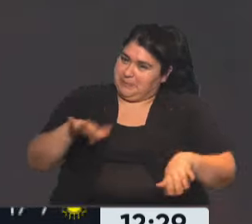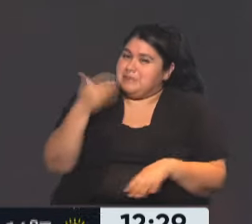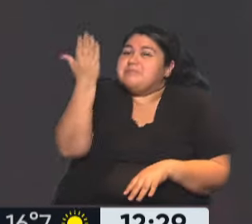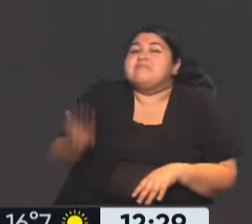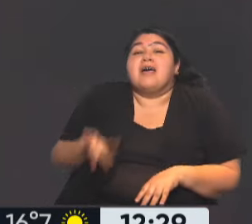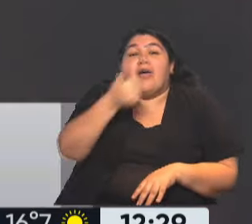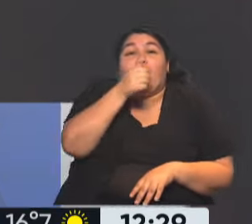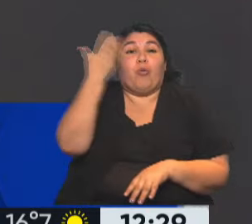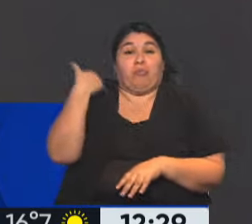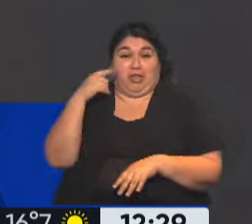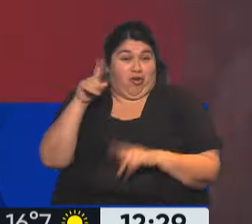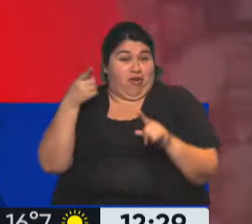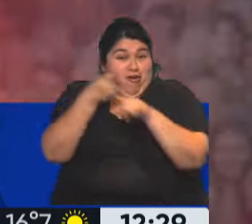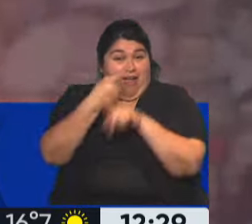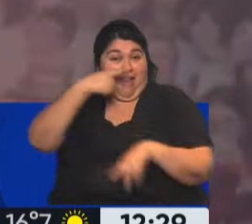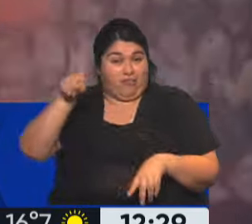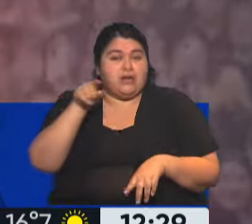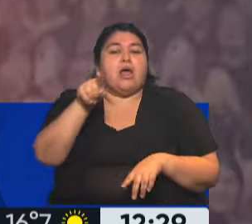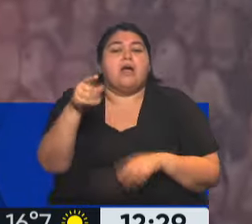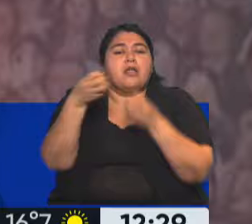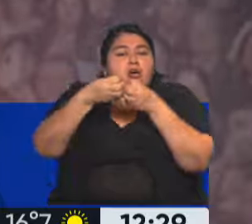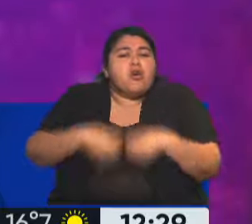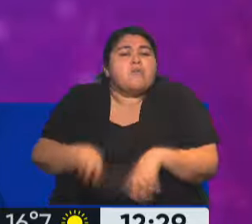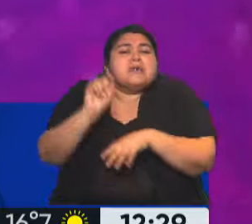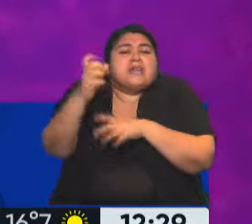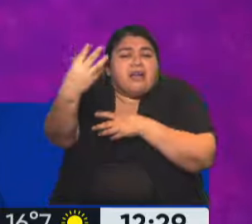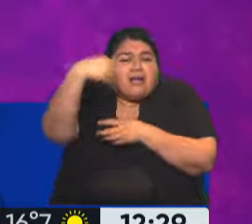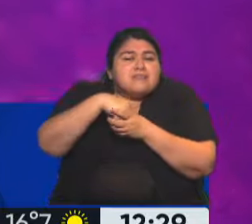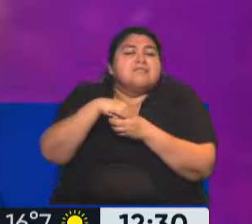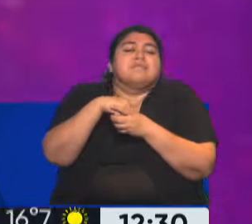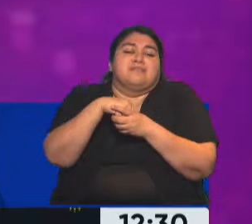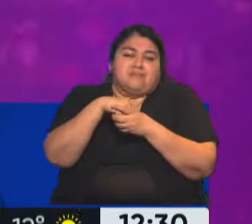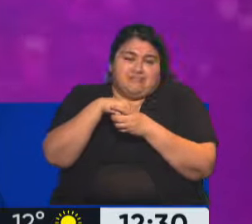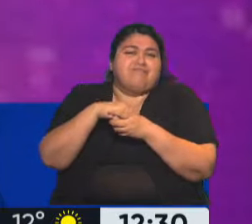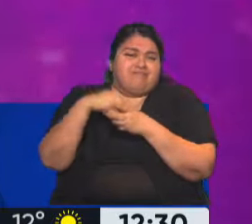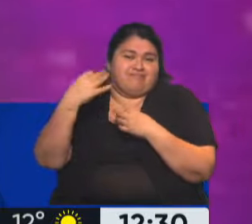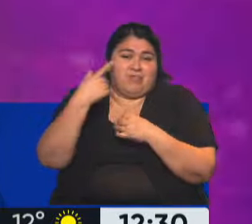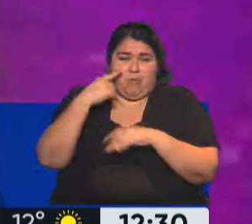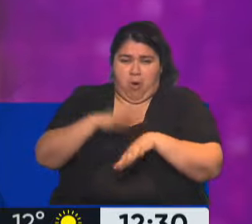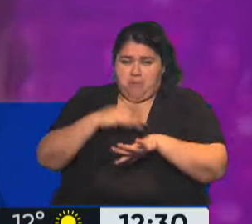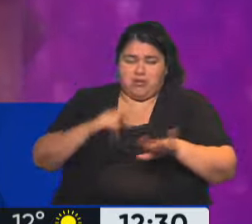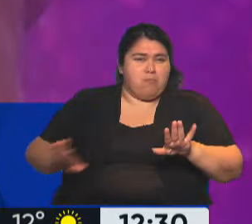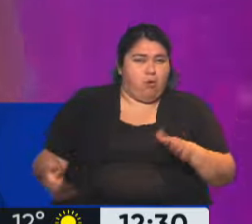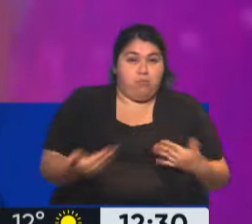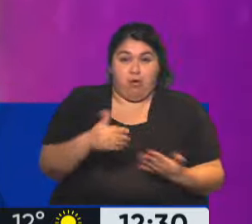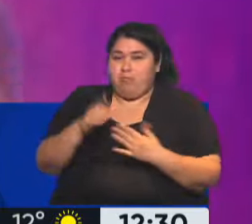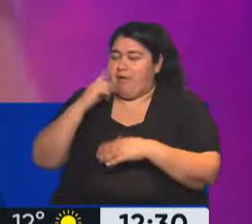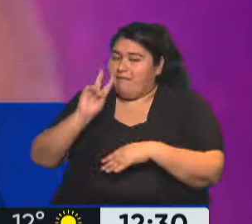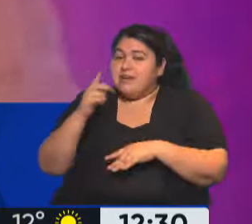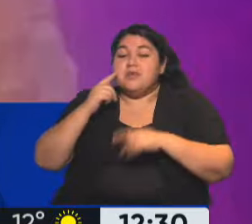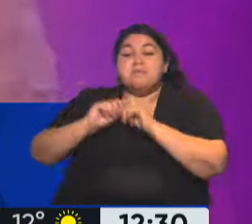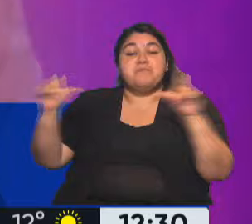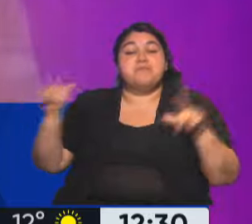del último domingo de la final. De hecho, el que arranca con la jugada de gol, robando la pelota de una manera increíble, con una gran barrida. Hablamos